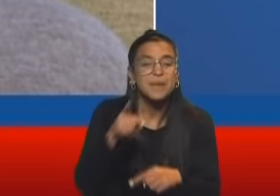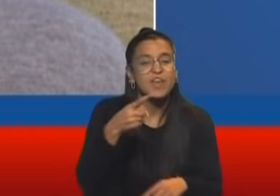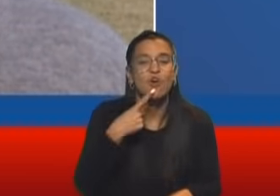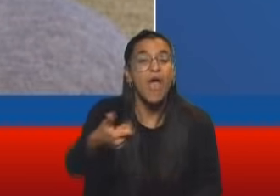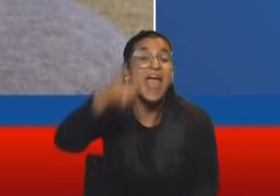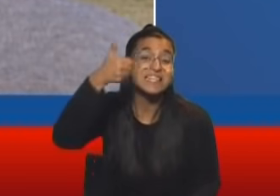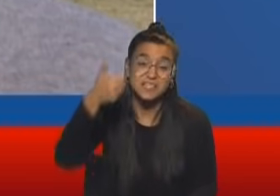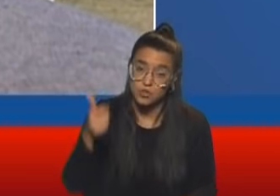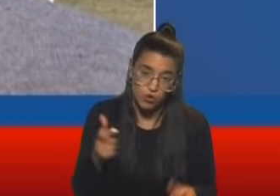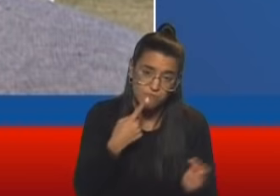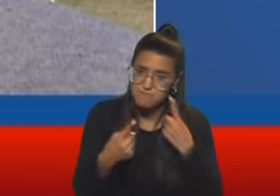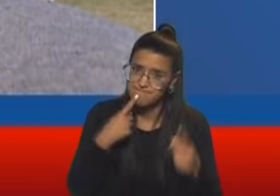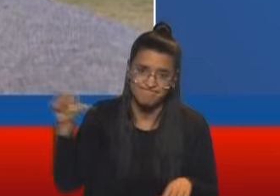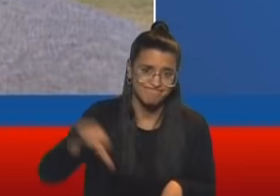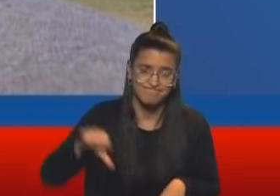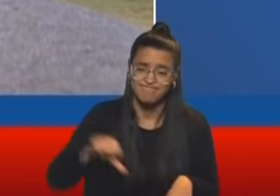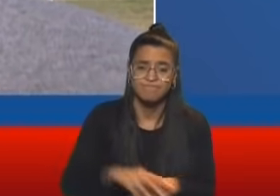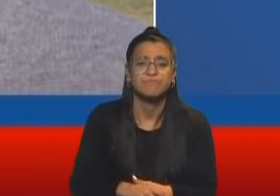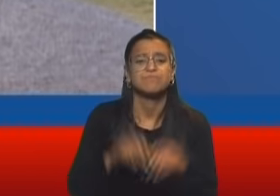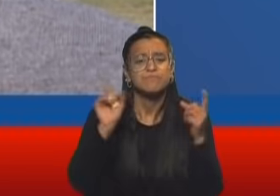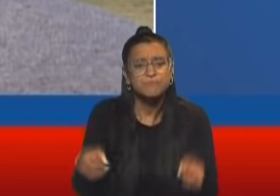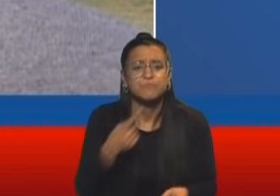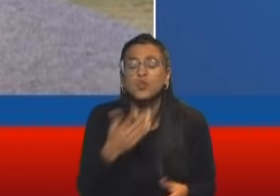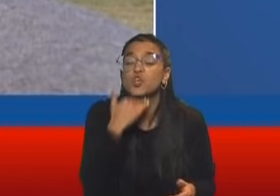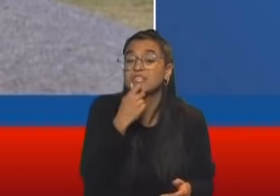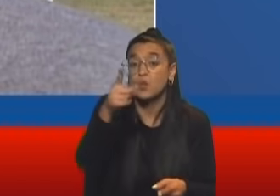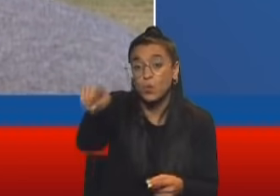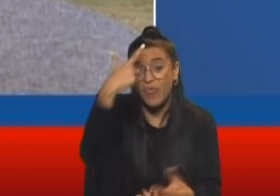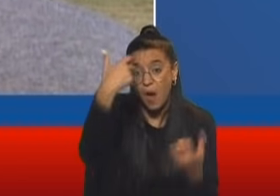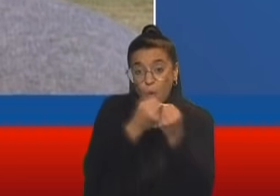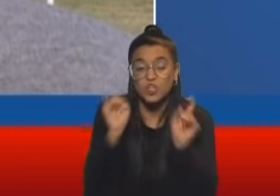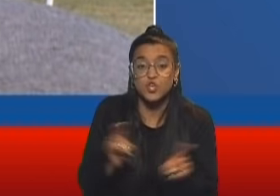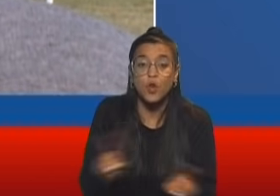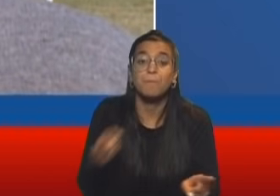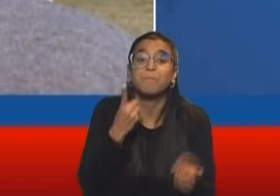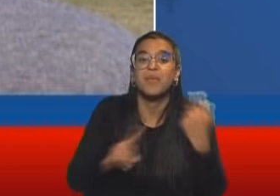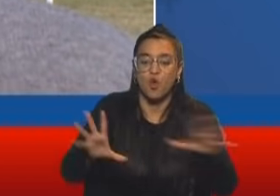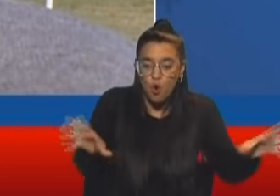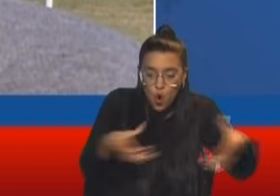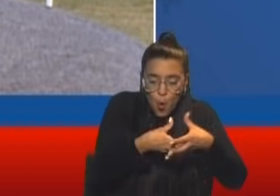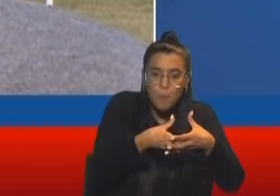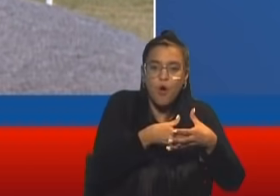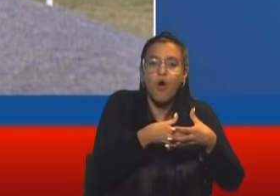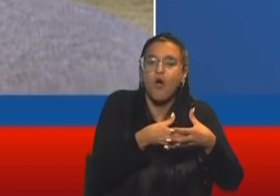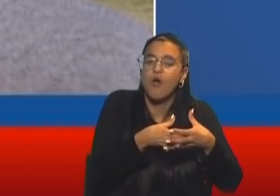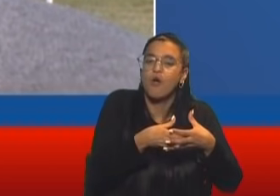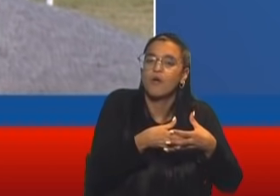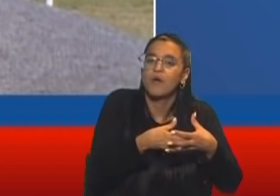éxito, por lo menos en las encuestas. Claro, pero reconozcamos, digo, no sé si están de acuerdo, que no tiene el aparato que le pone